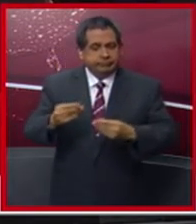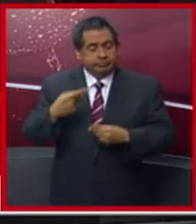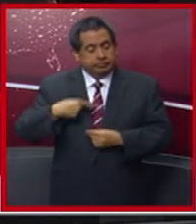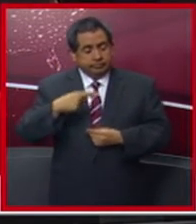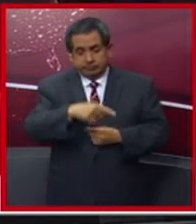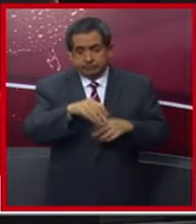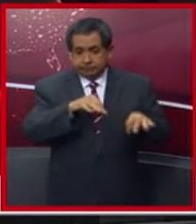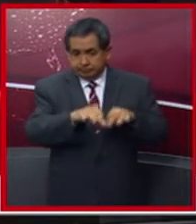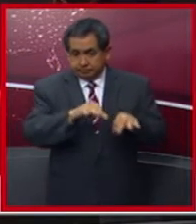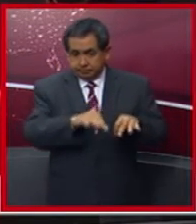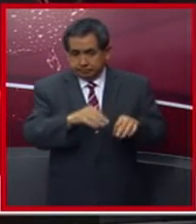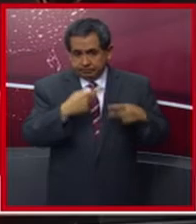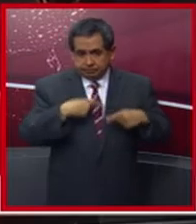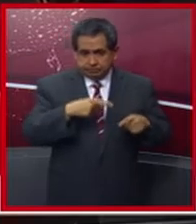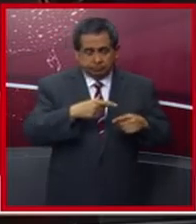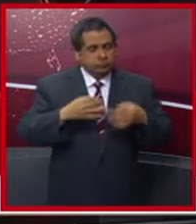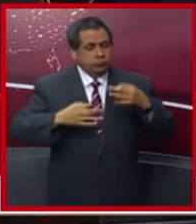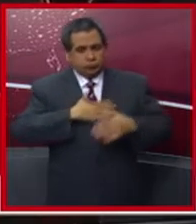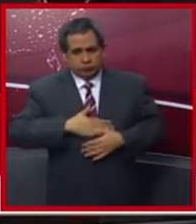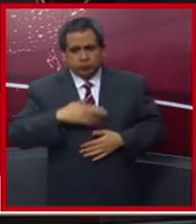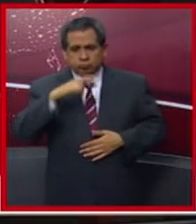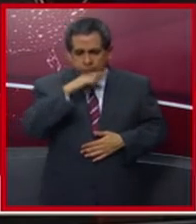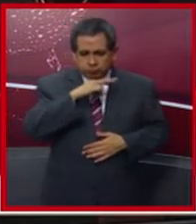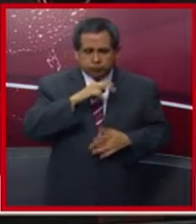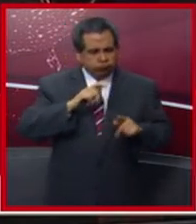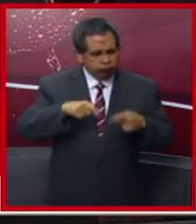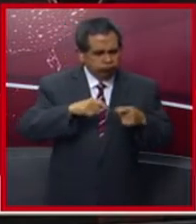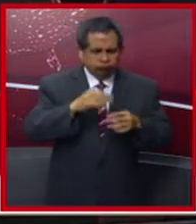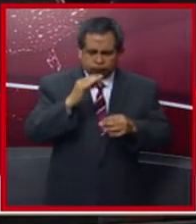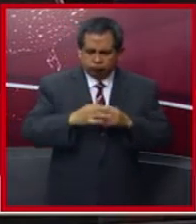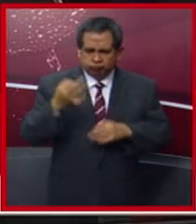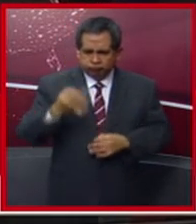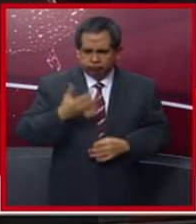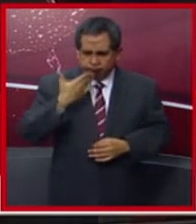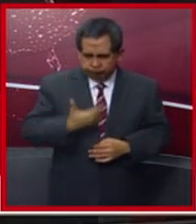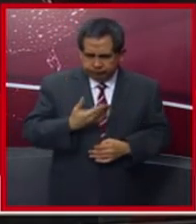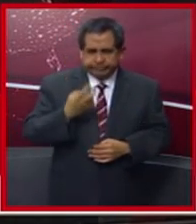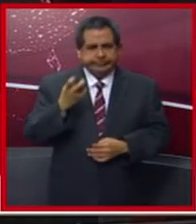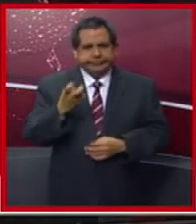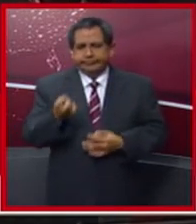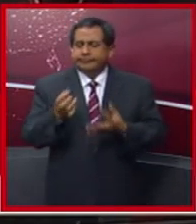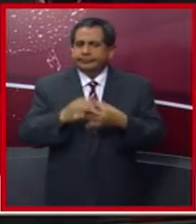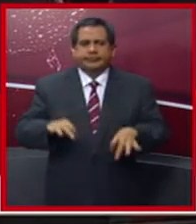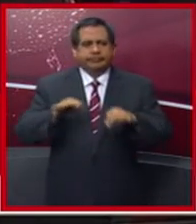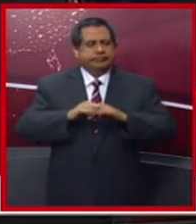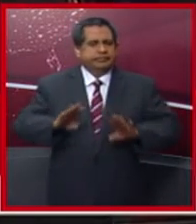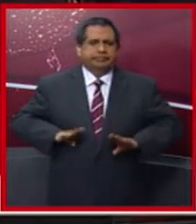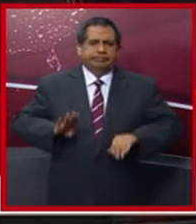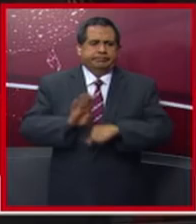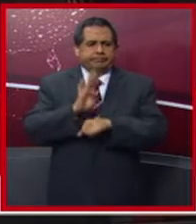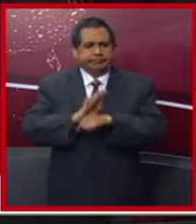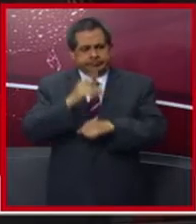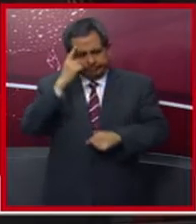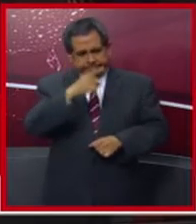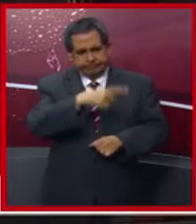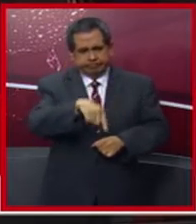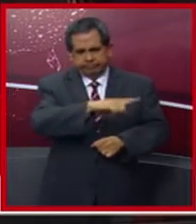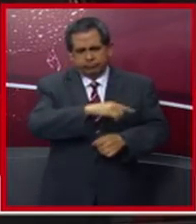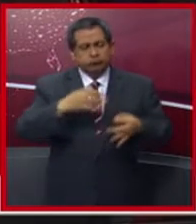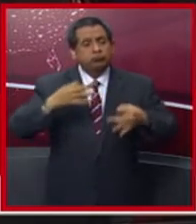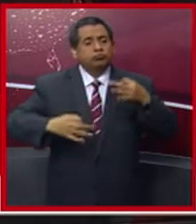trabajador una justicia rápida, pronta, expedita, creo que marca un sinfín de beneficios para la situación de la